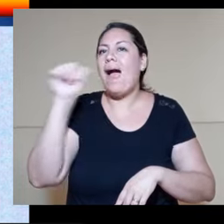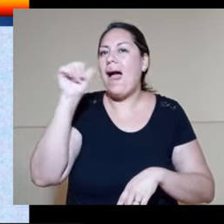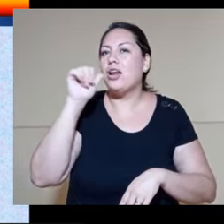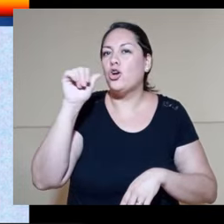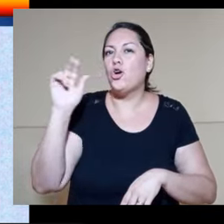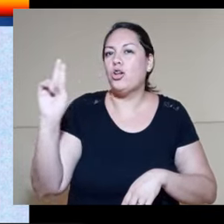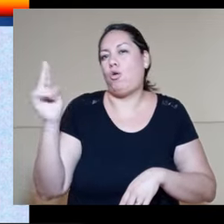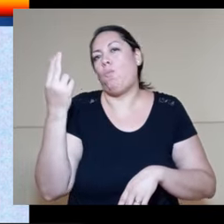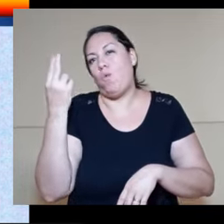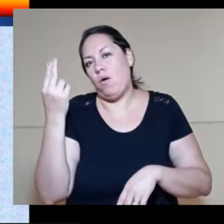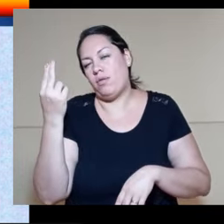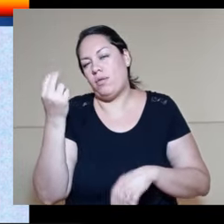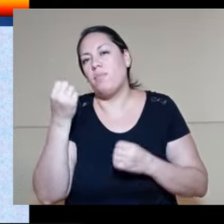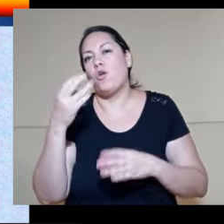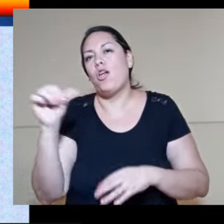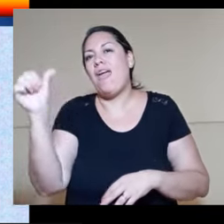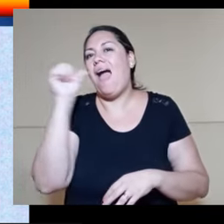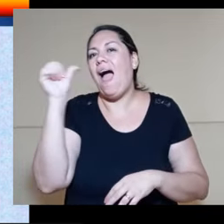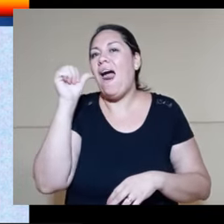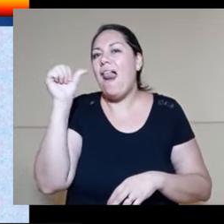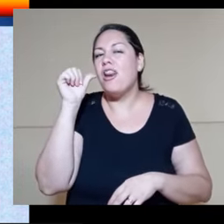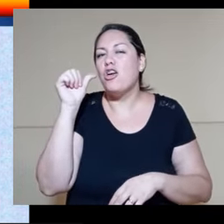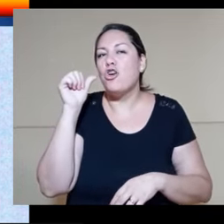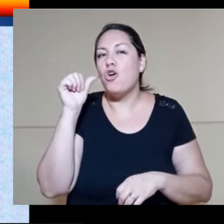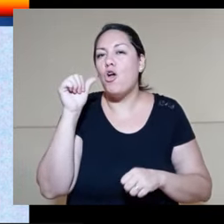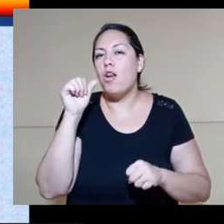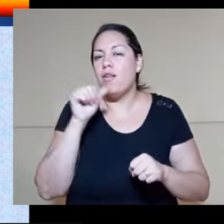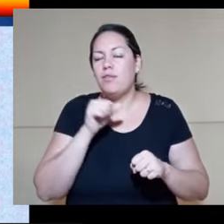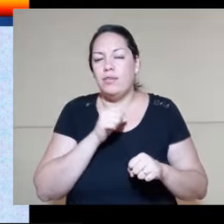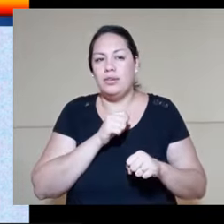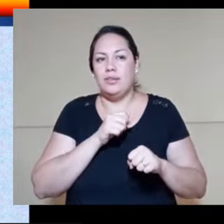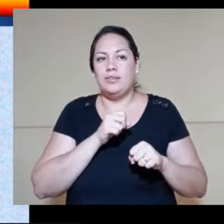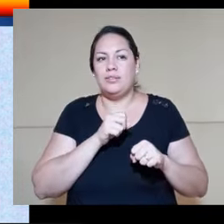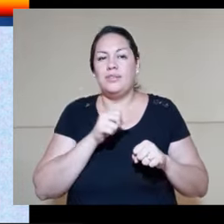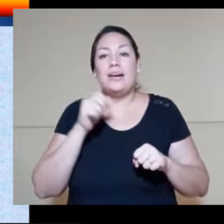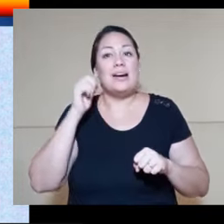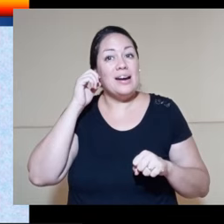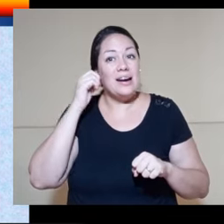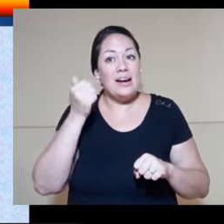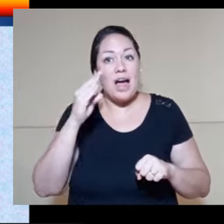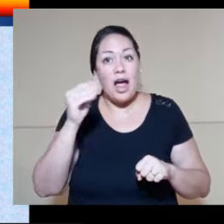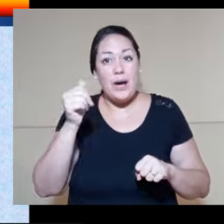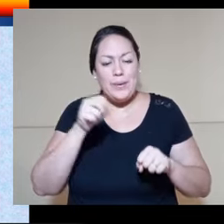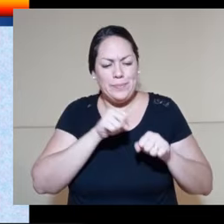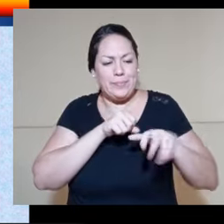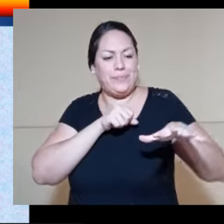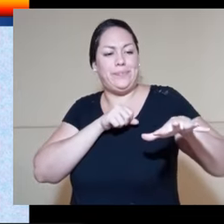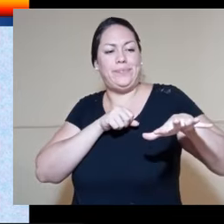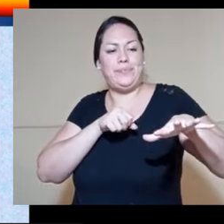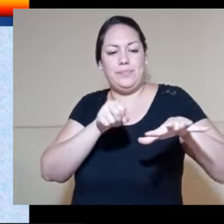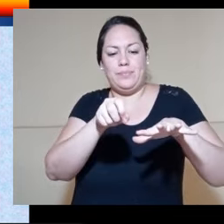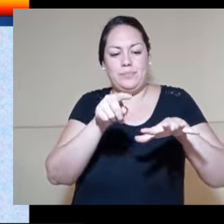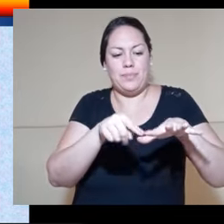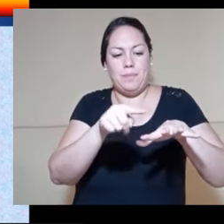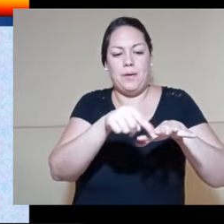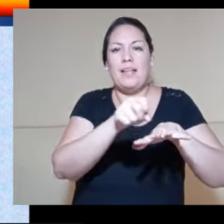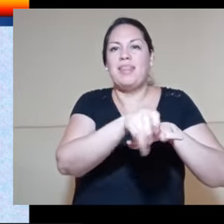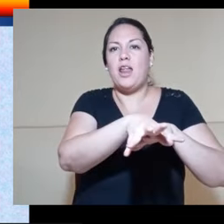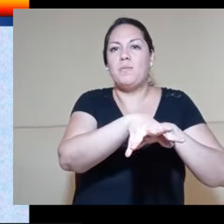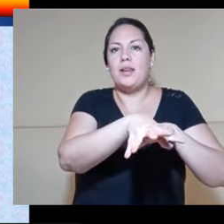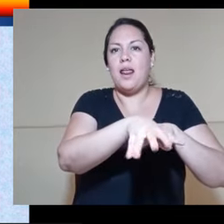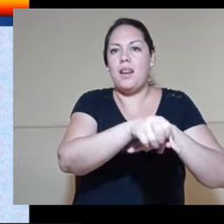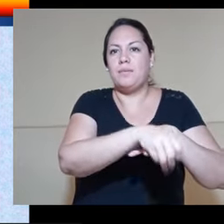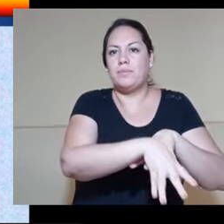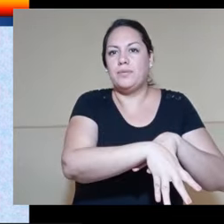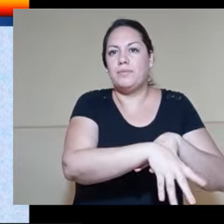a veces muertos. ¿Por qué? Porque el alcohol produce gran liberación, por ejemplo, de GABA en